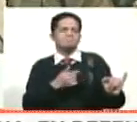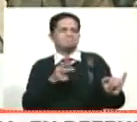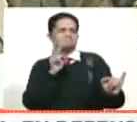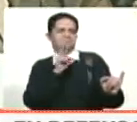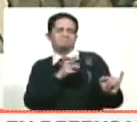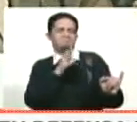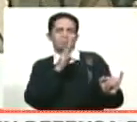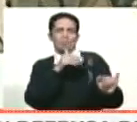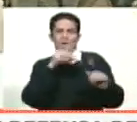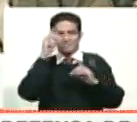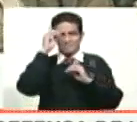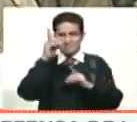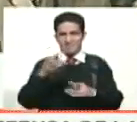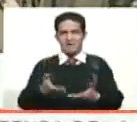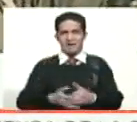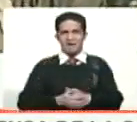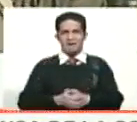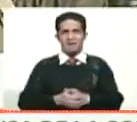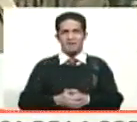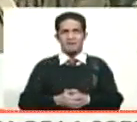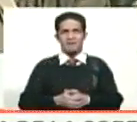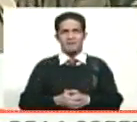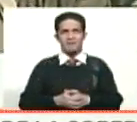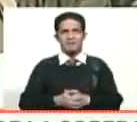dignidad y se le plantan